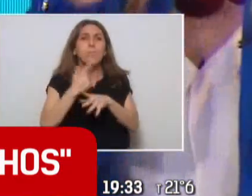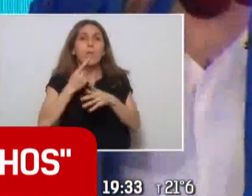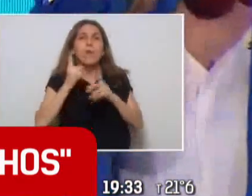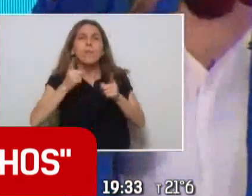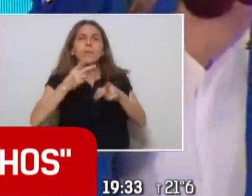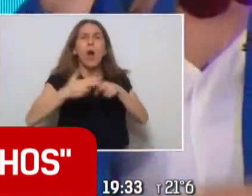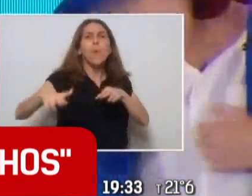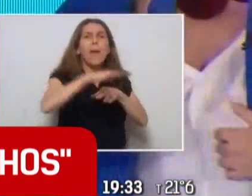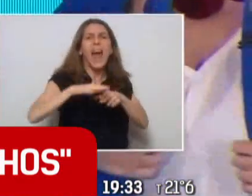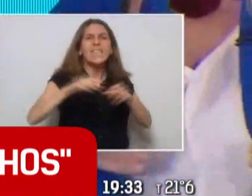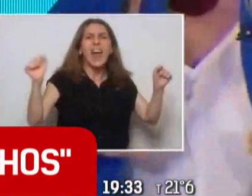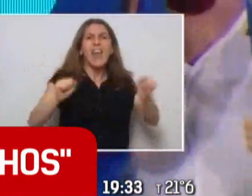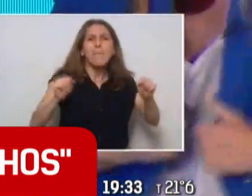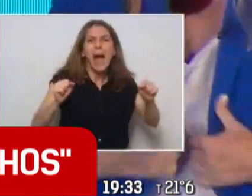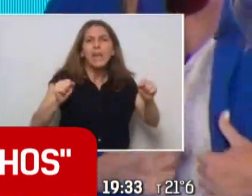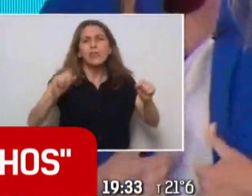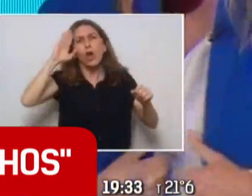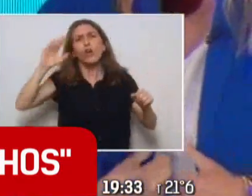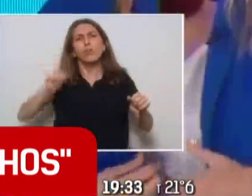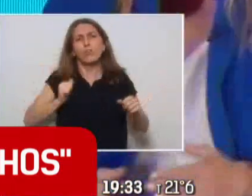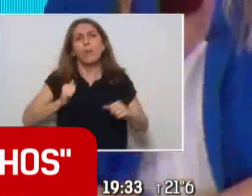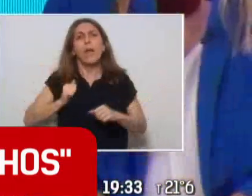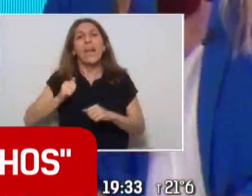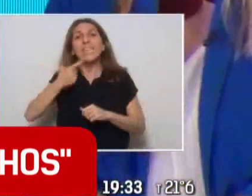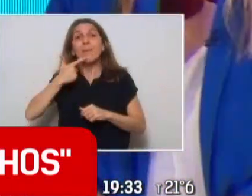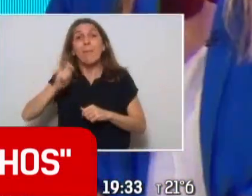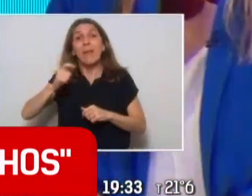la Plaza de Mayo y después con el golpe de Estado de septiembre,